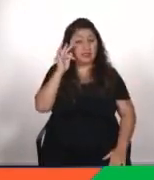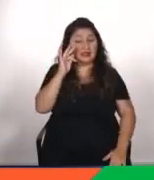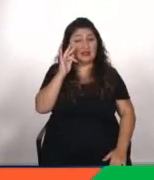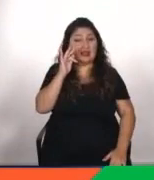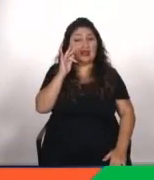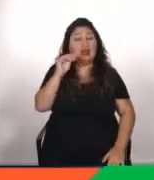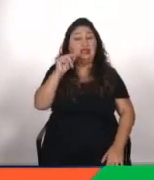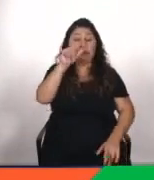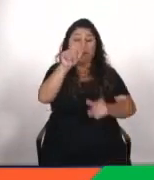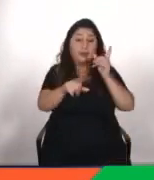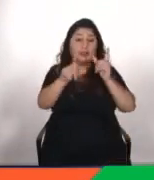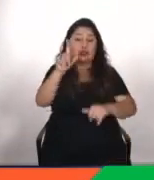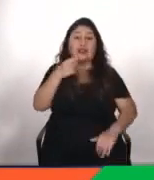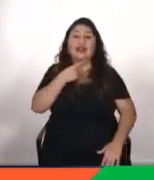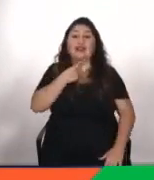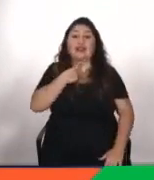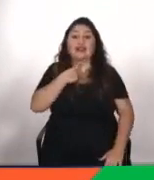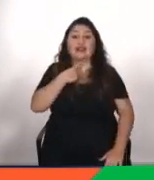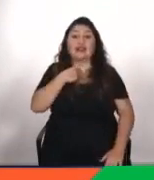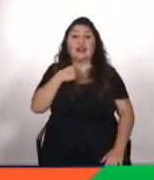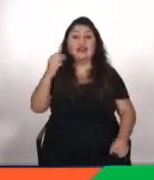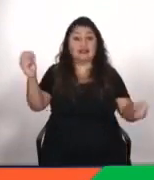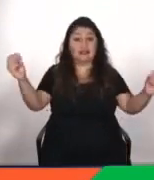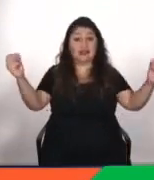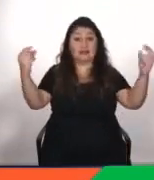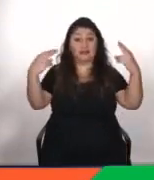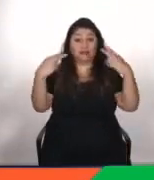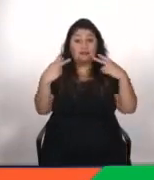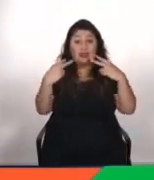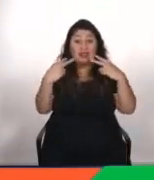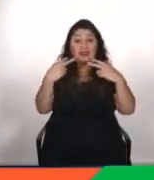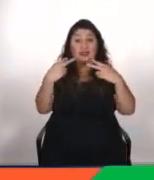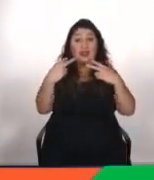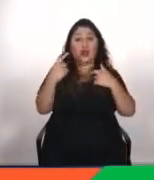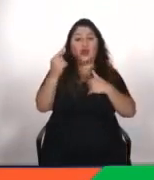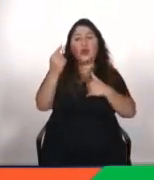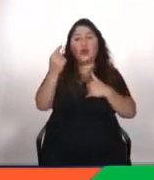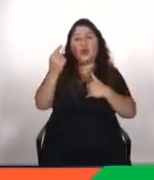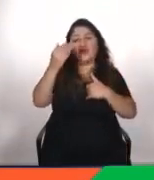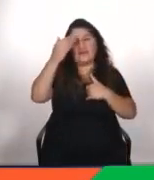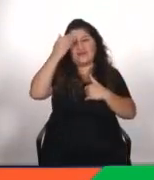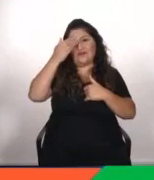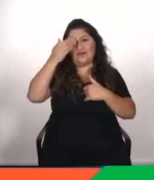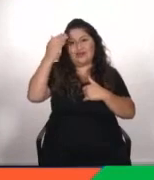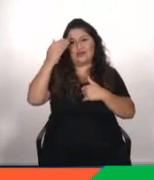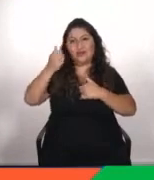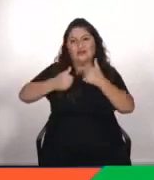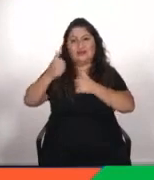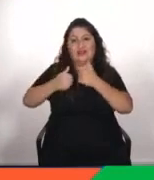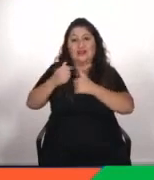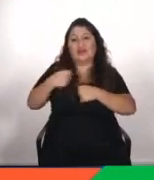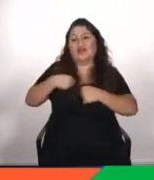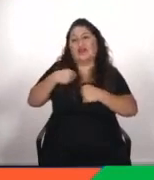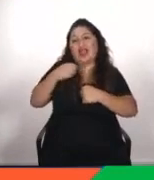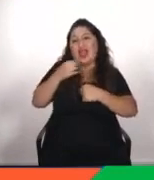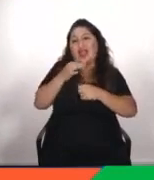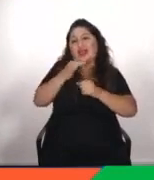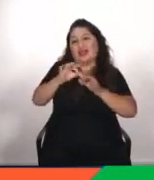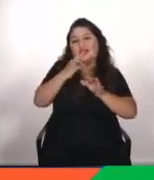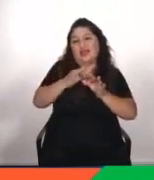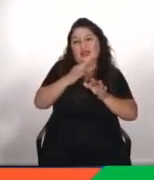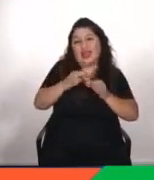gente está interesada, si me está viendo Javier Santaolalla por aquí, me va a maldecir, pero voy a recomendar el libro Amor y Matemáticas de Eduard